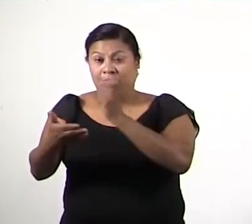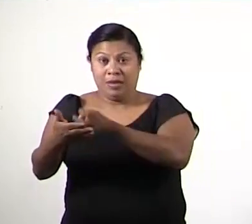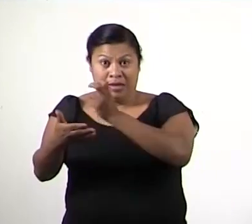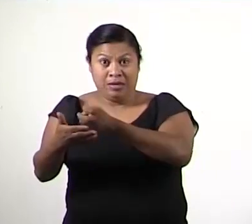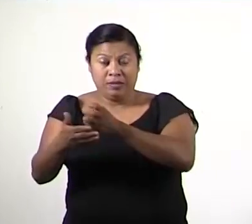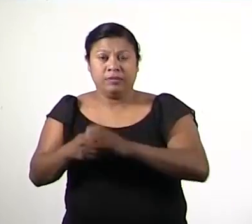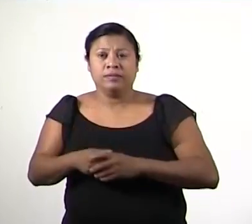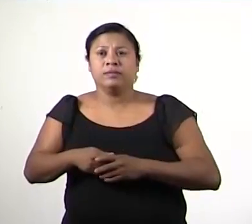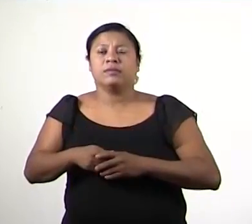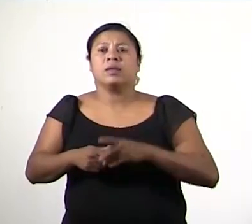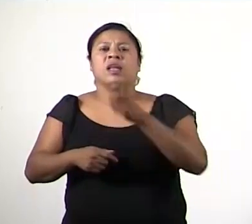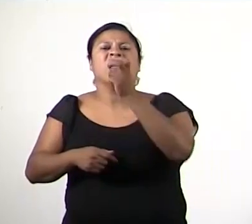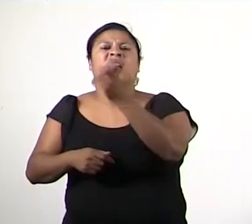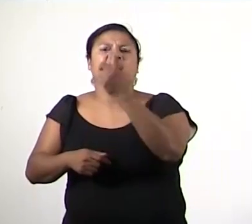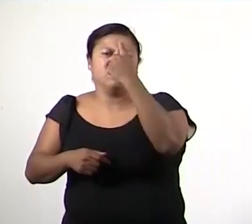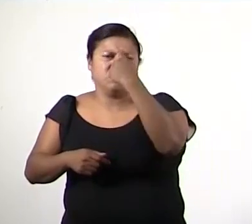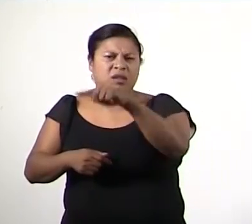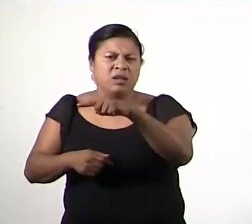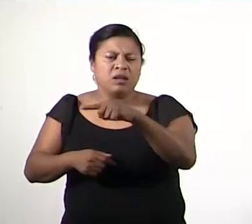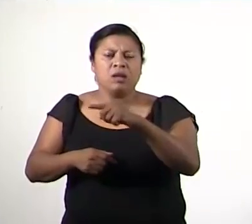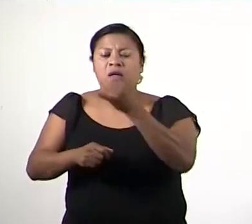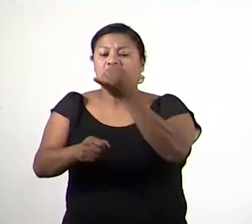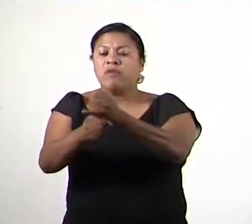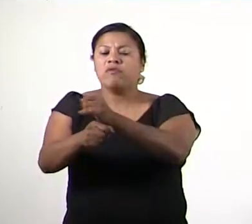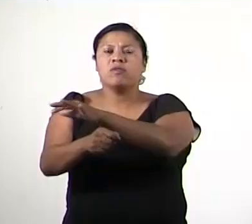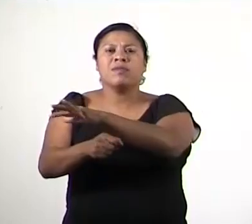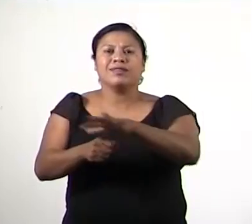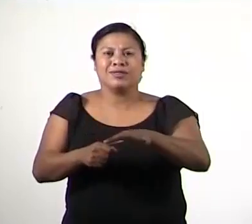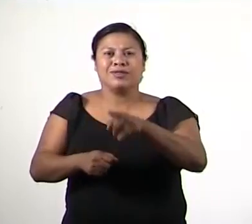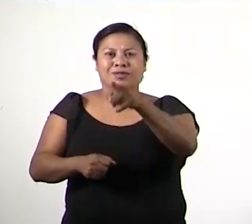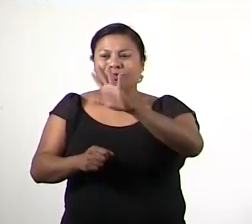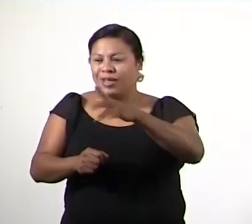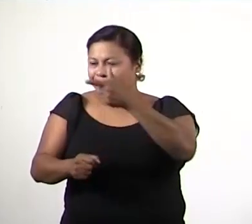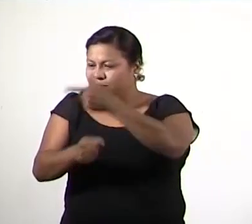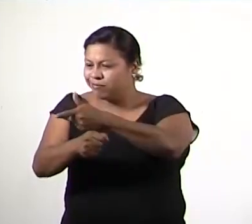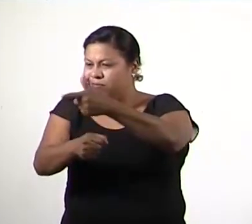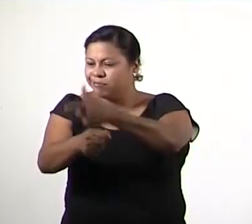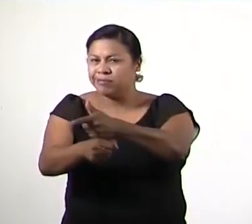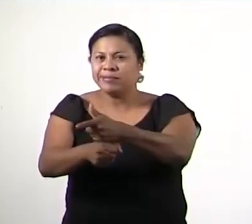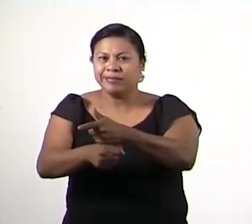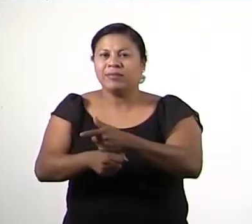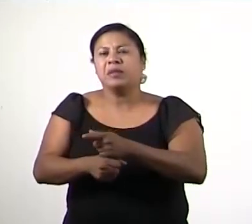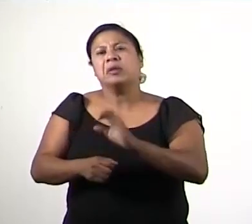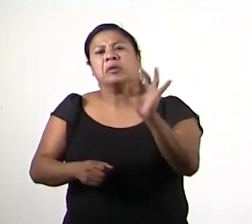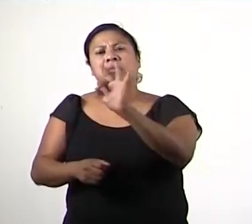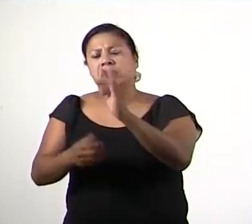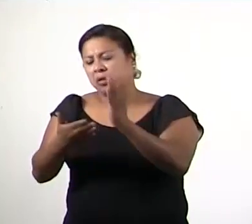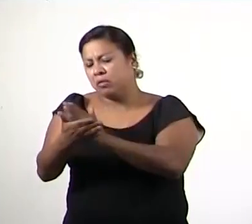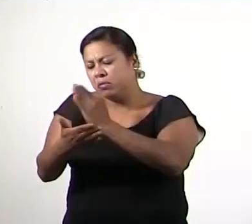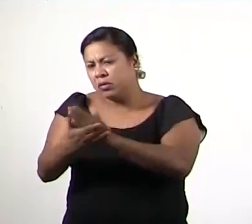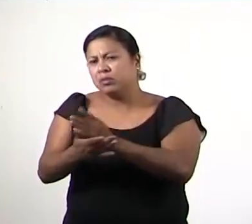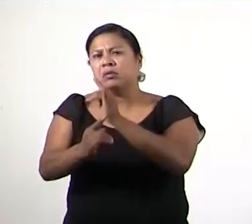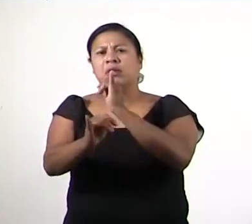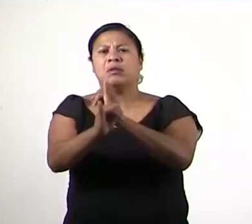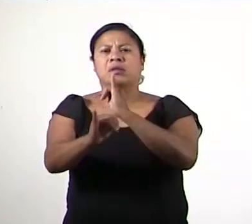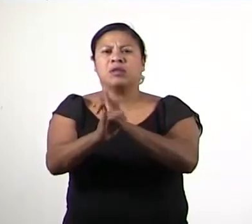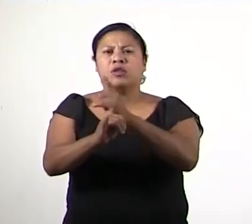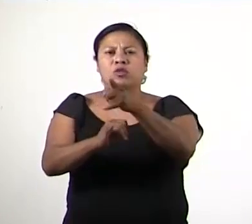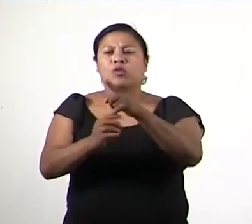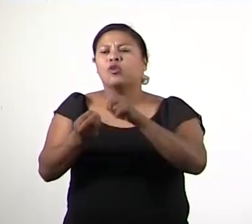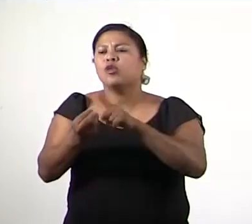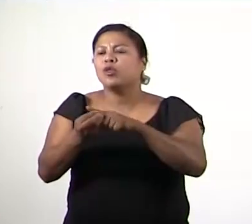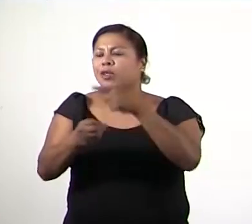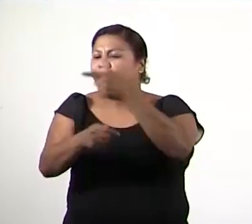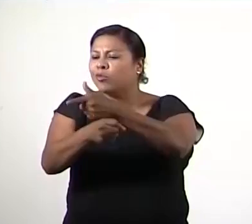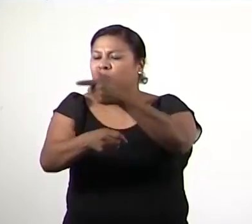nacer de la información que ya encontramos en la revista, en internet, en donde tú la hayas